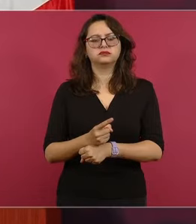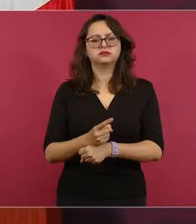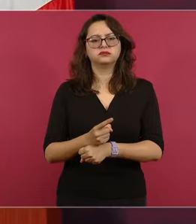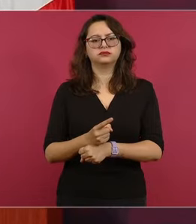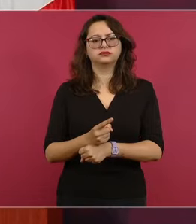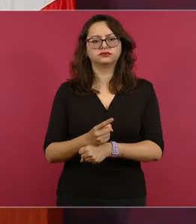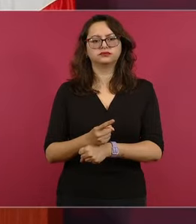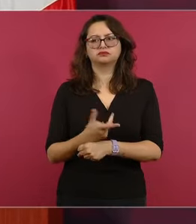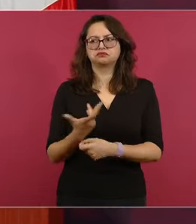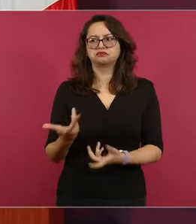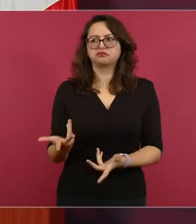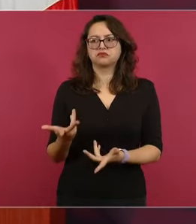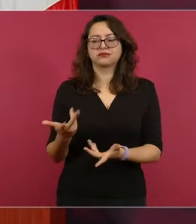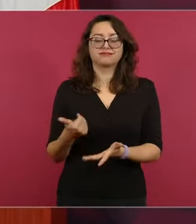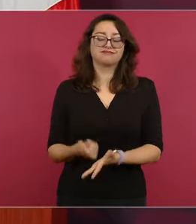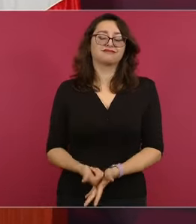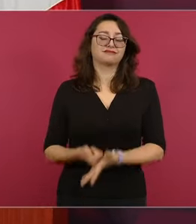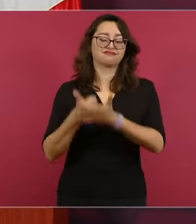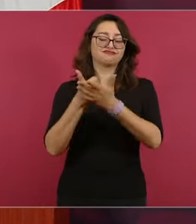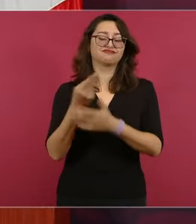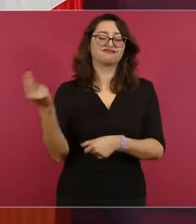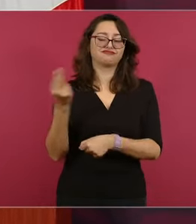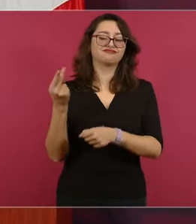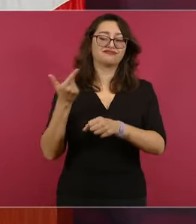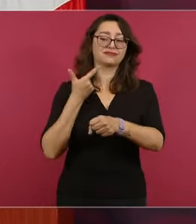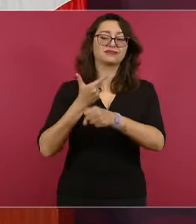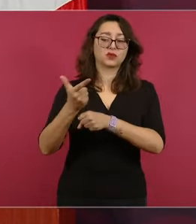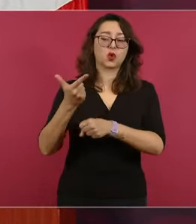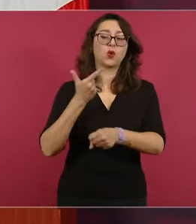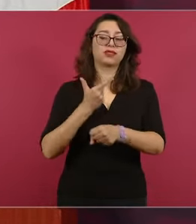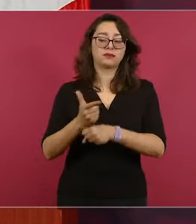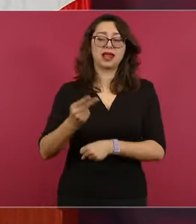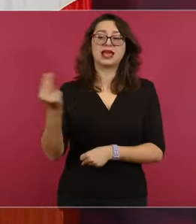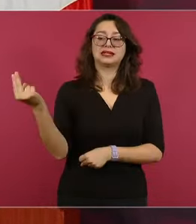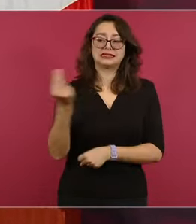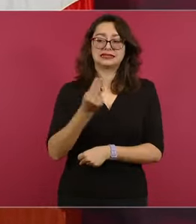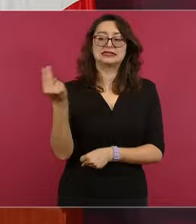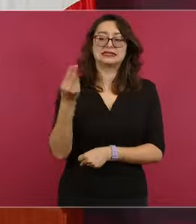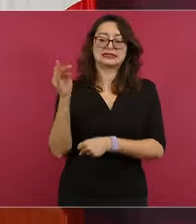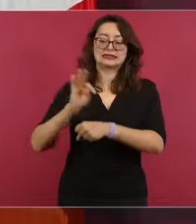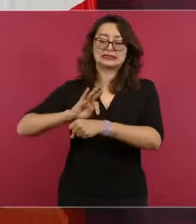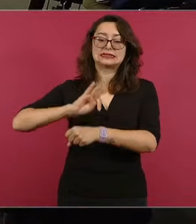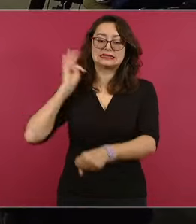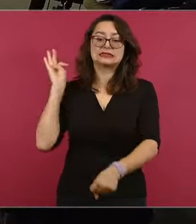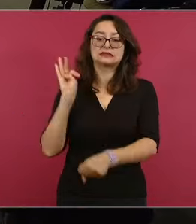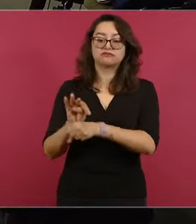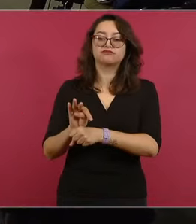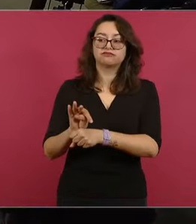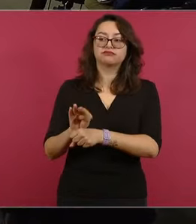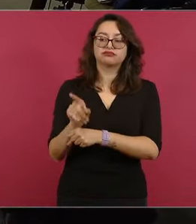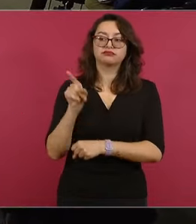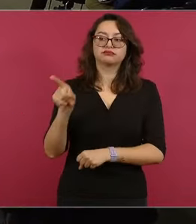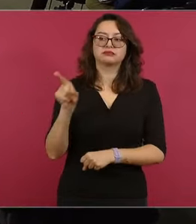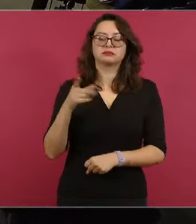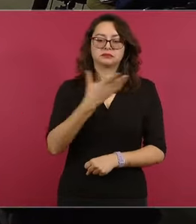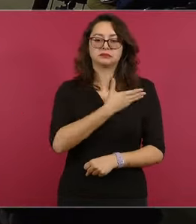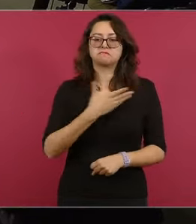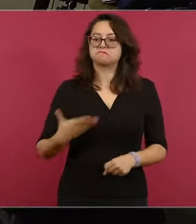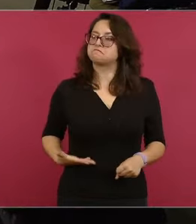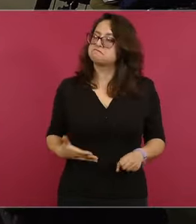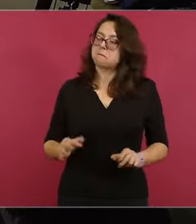que le va a hacer mucho bien al pueblo de Guatemala, mucho